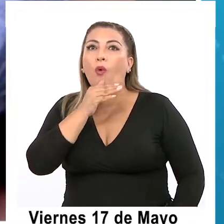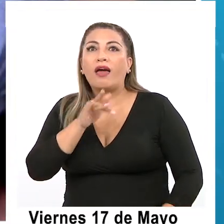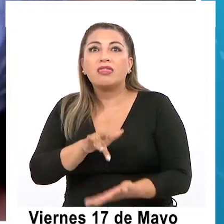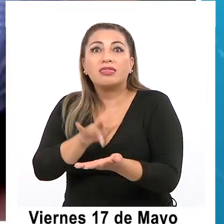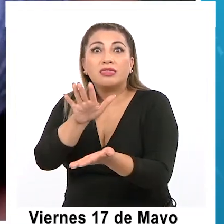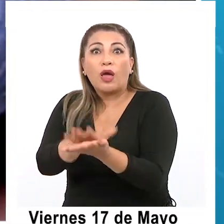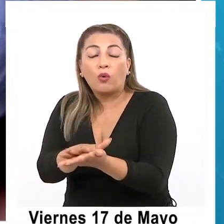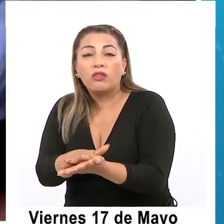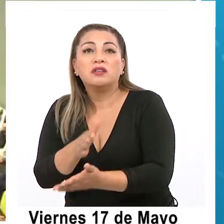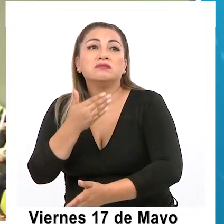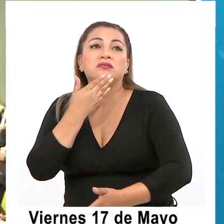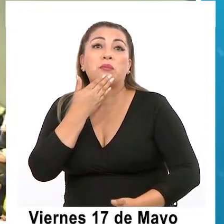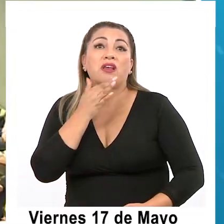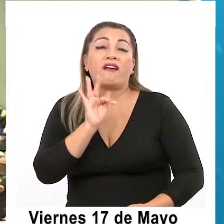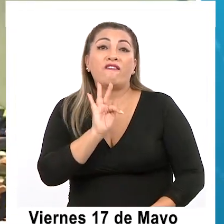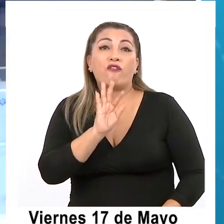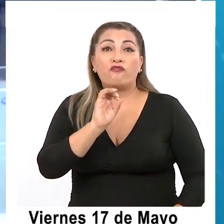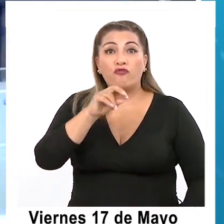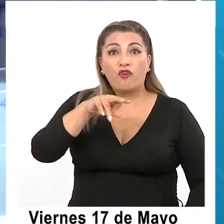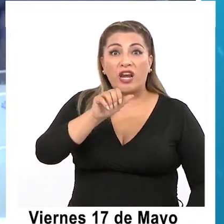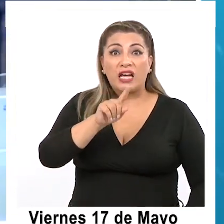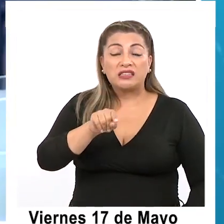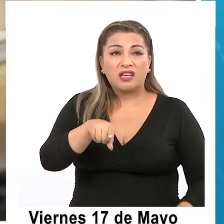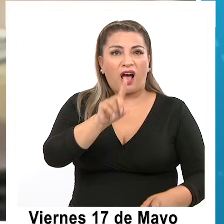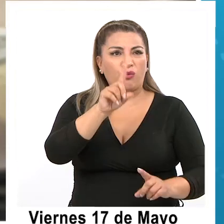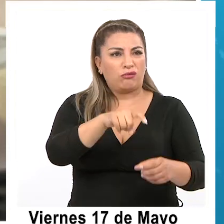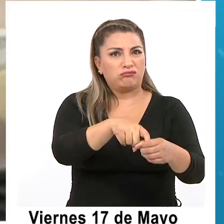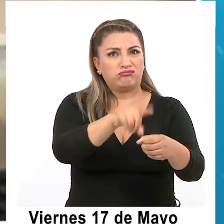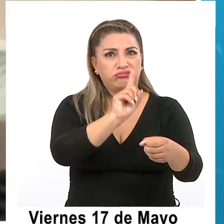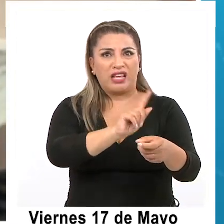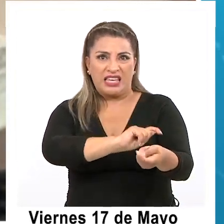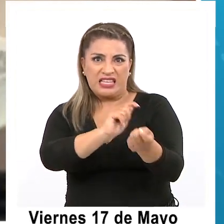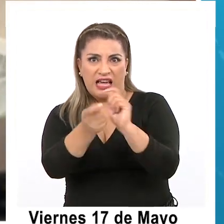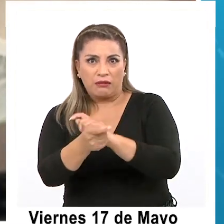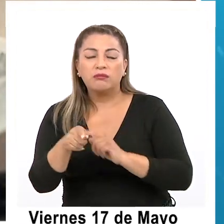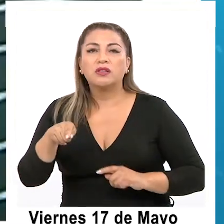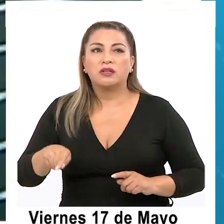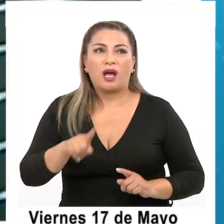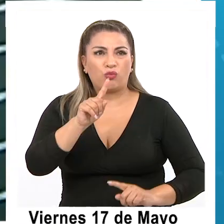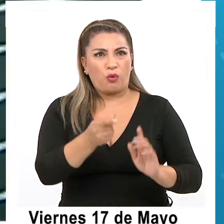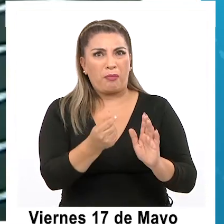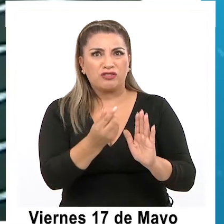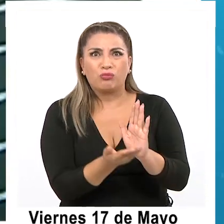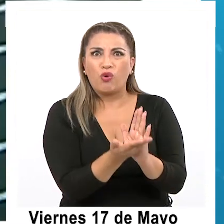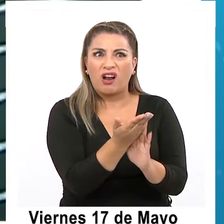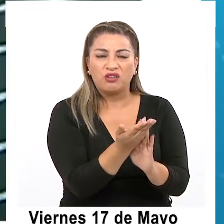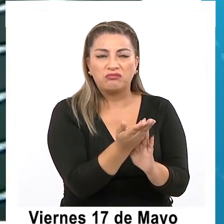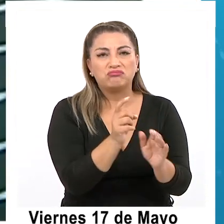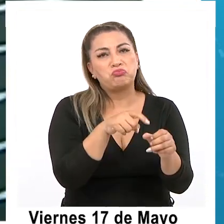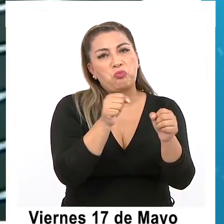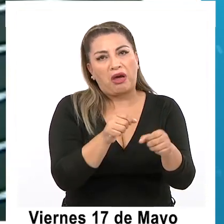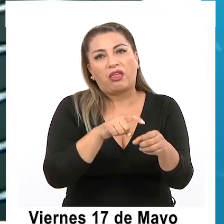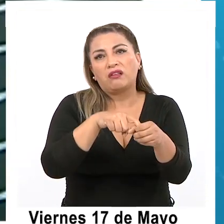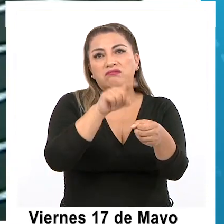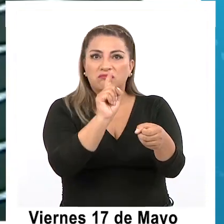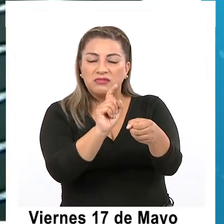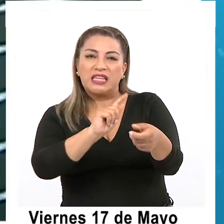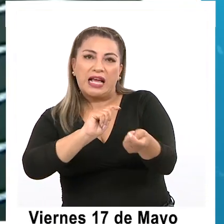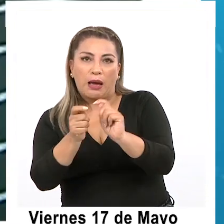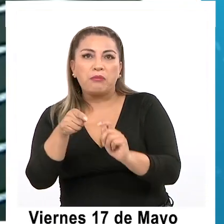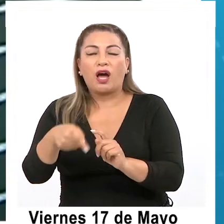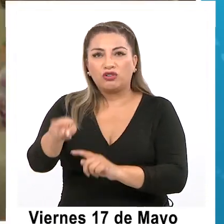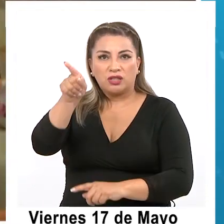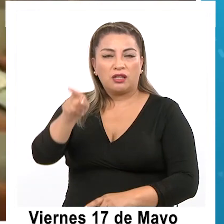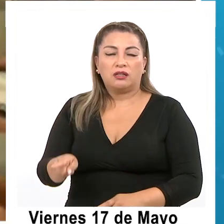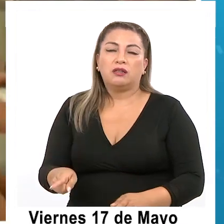incluso de cambiarse a FONASA, que dejen aquellas instituciones que suban demasiado los precios y al mismo tiempo eso va a